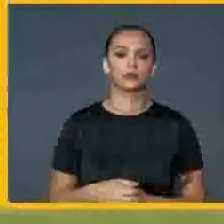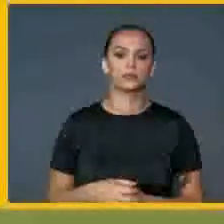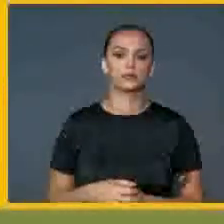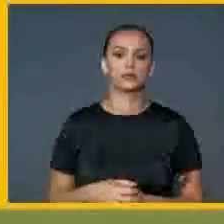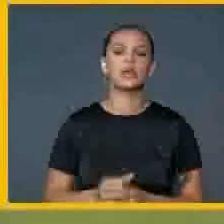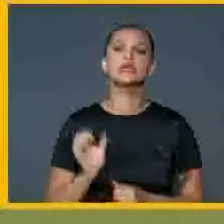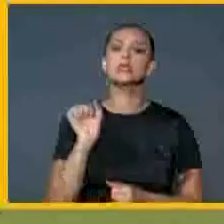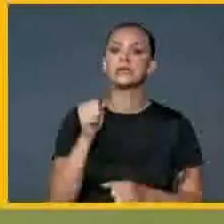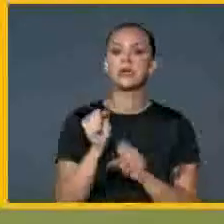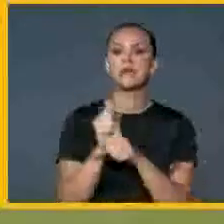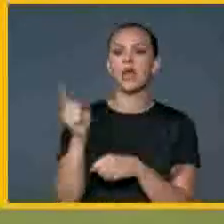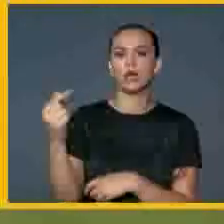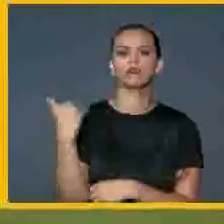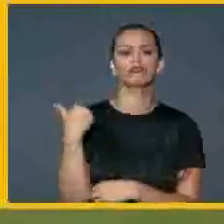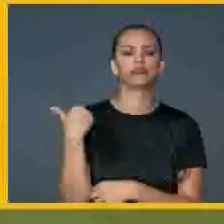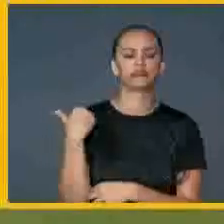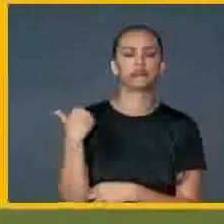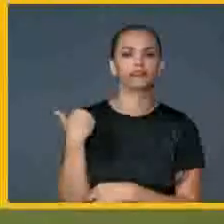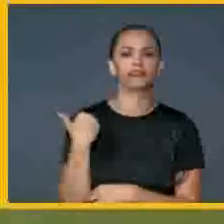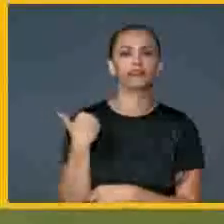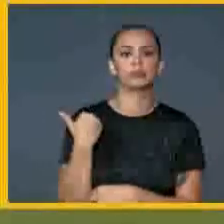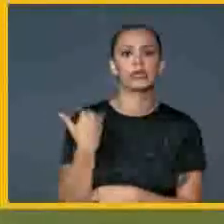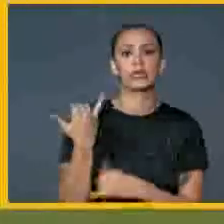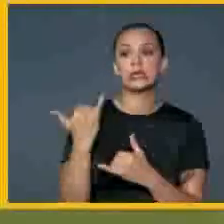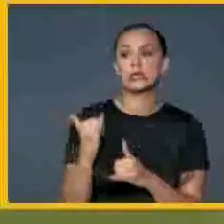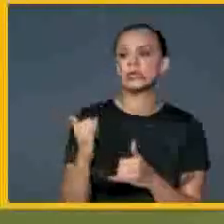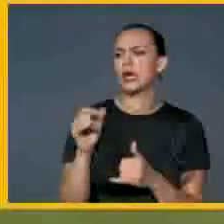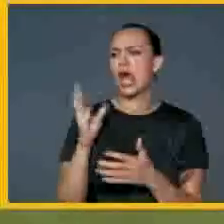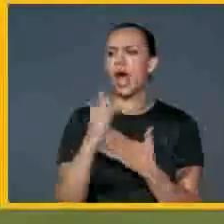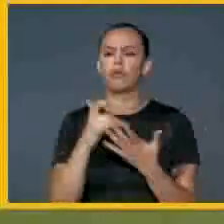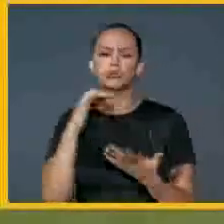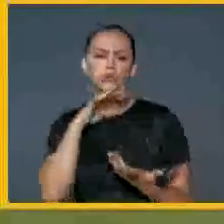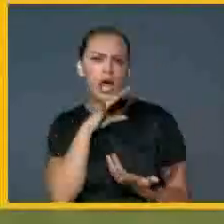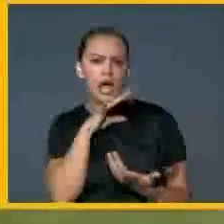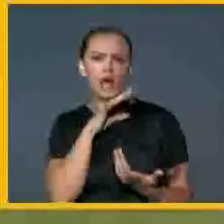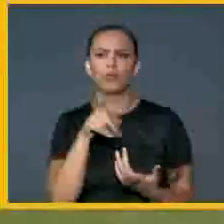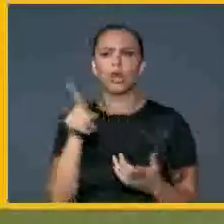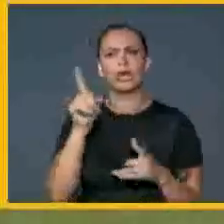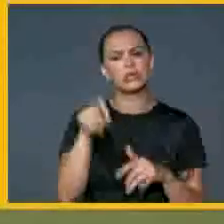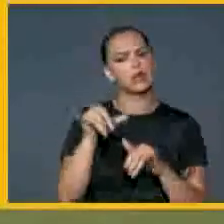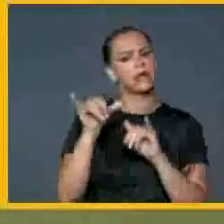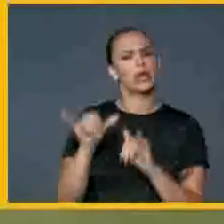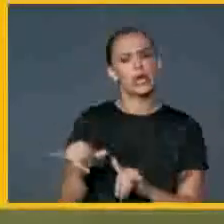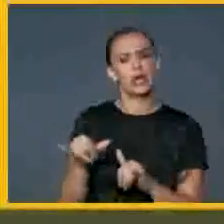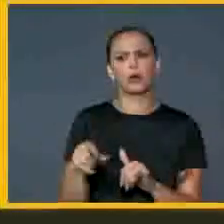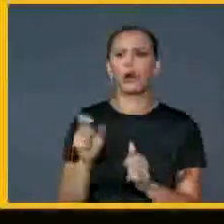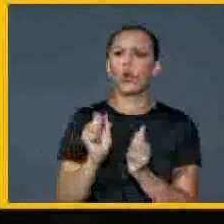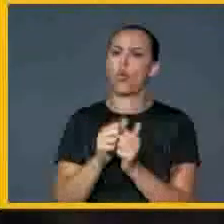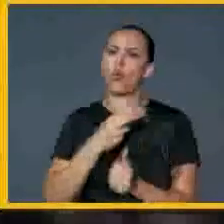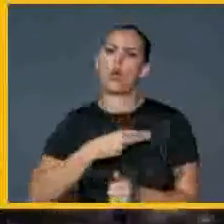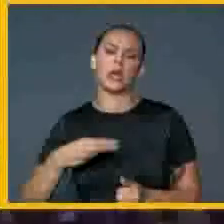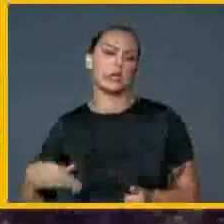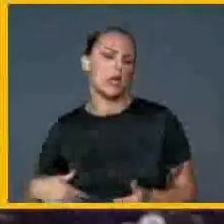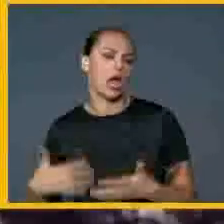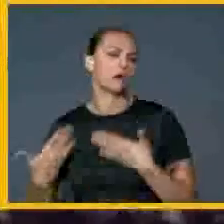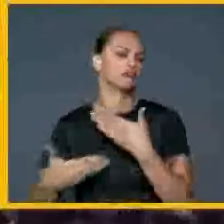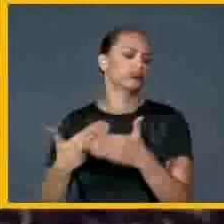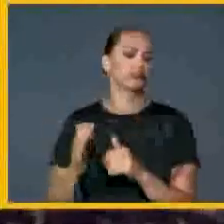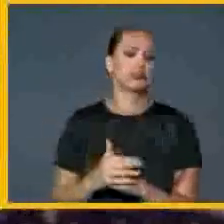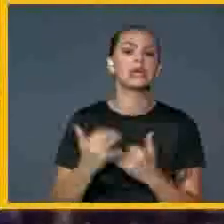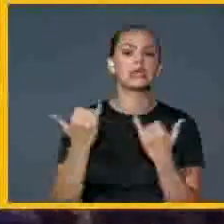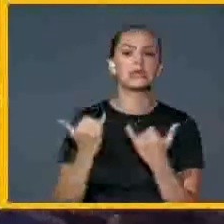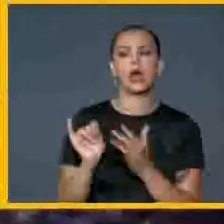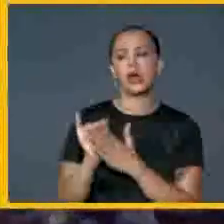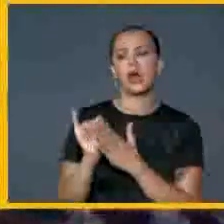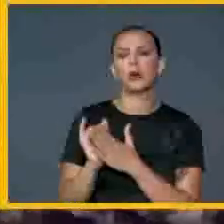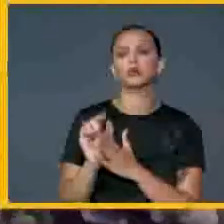Sí me hizo sentir de que si no pasaba nada extraño, que él si tenía que quedarse, se iba a quedar con el Herediano. Y ya